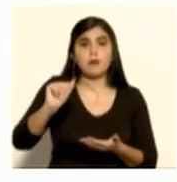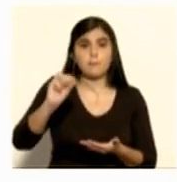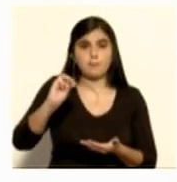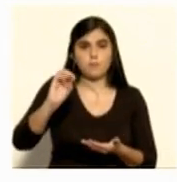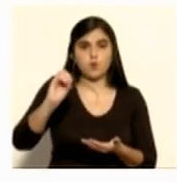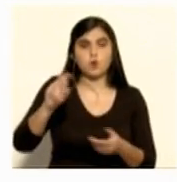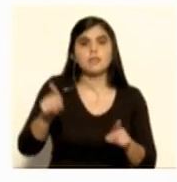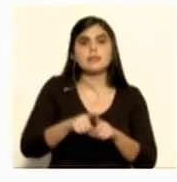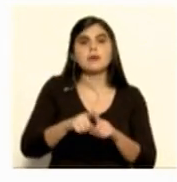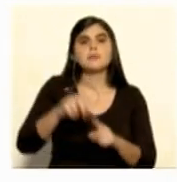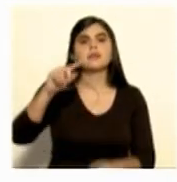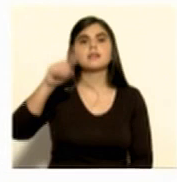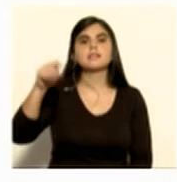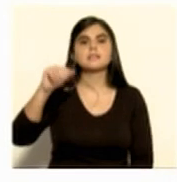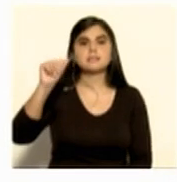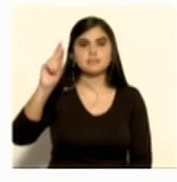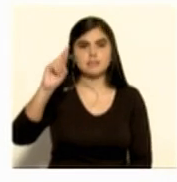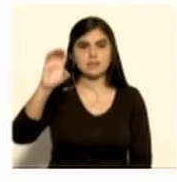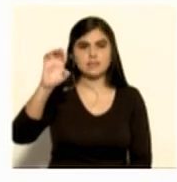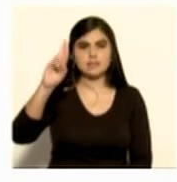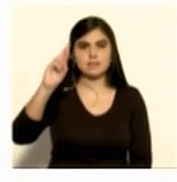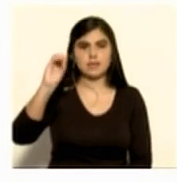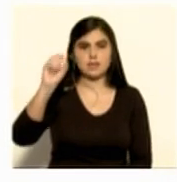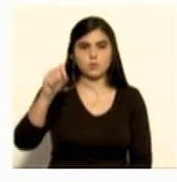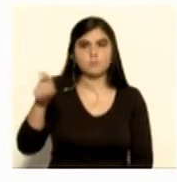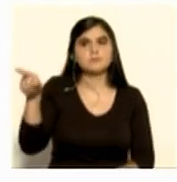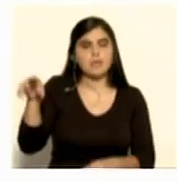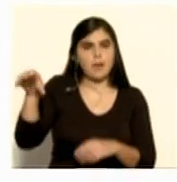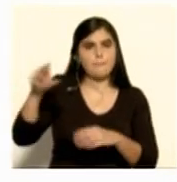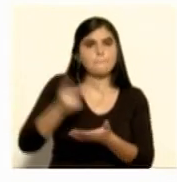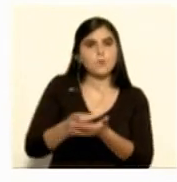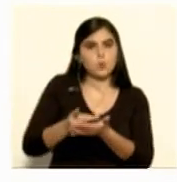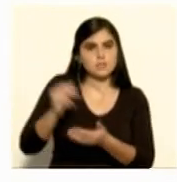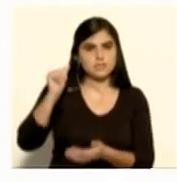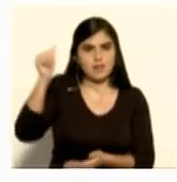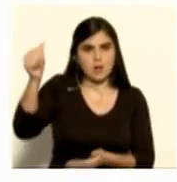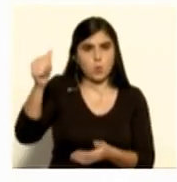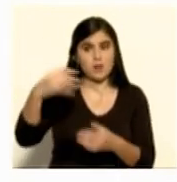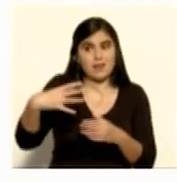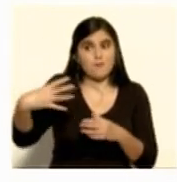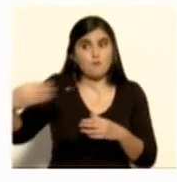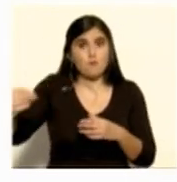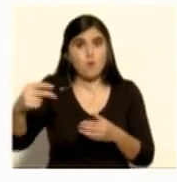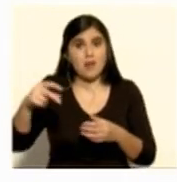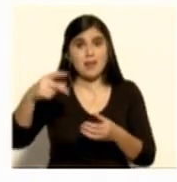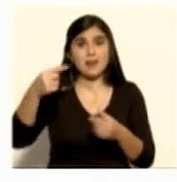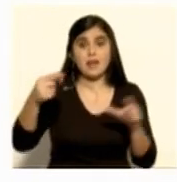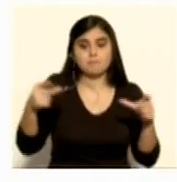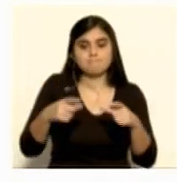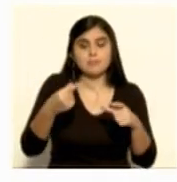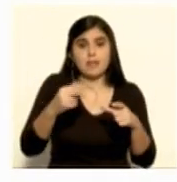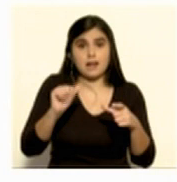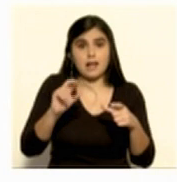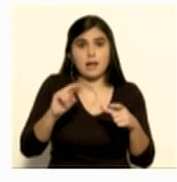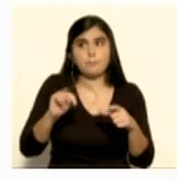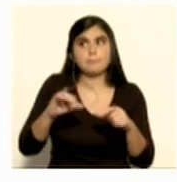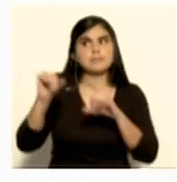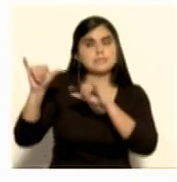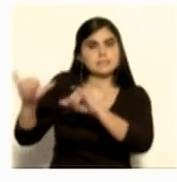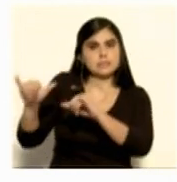en la provincia de Alajuela. Además de los que están fuera del GAM, se mantienen Upala,